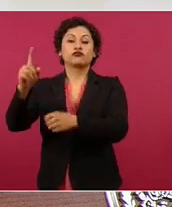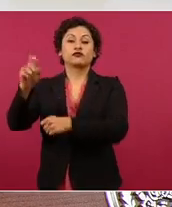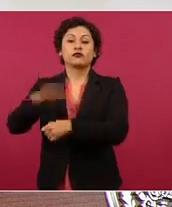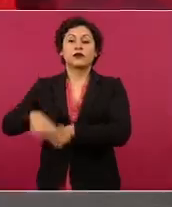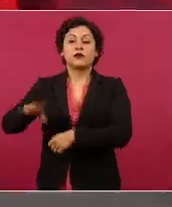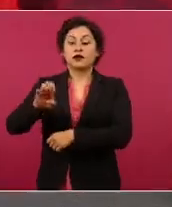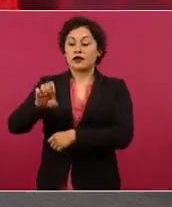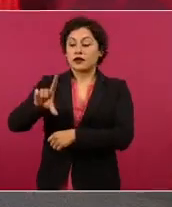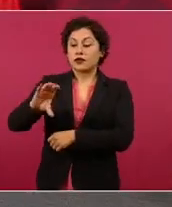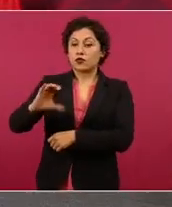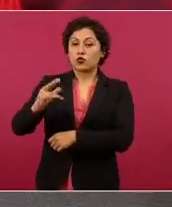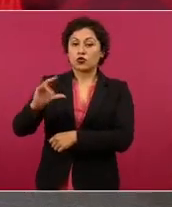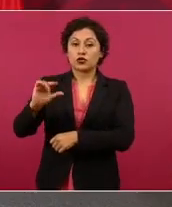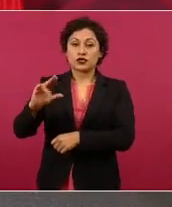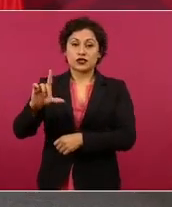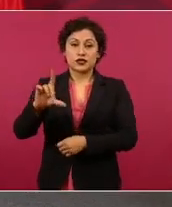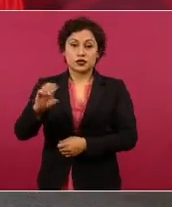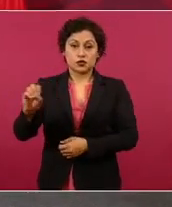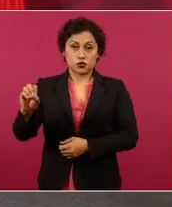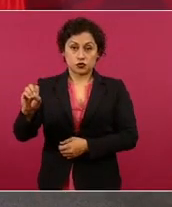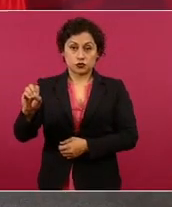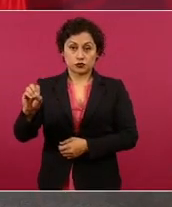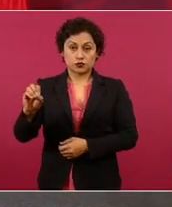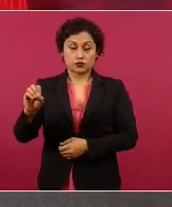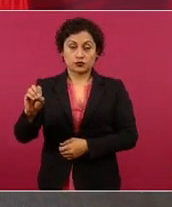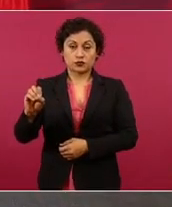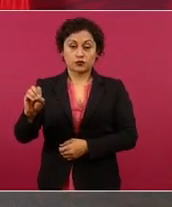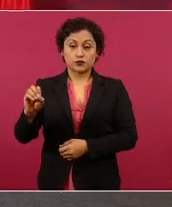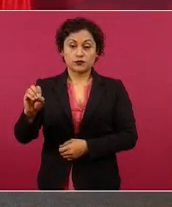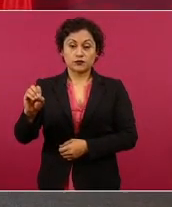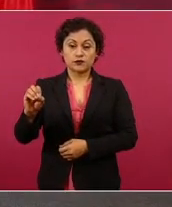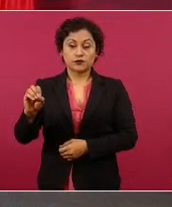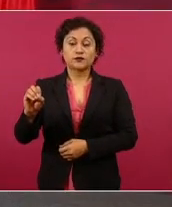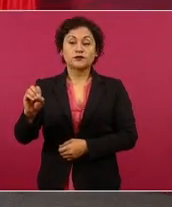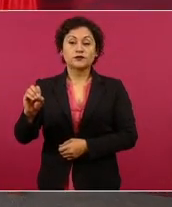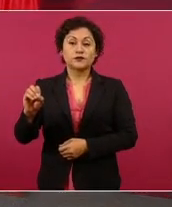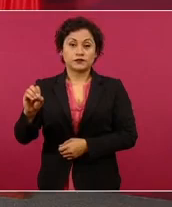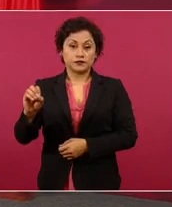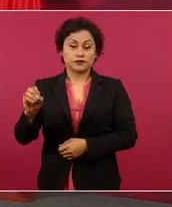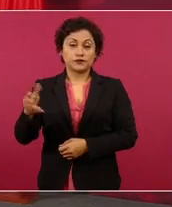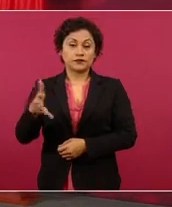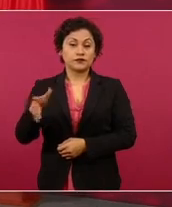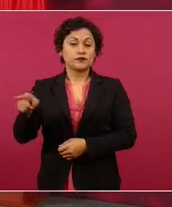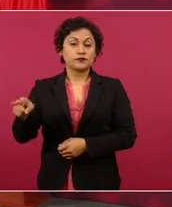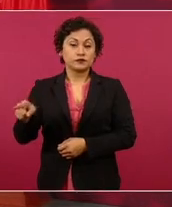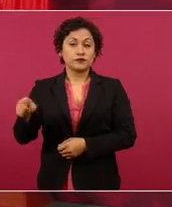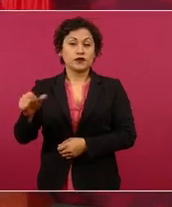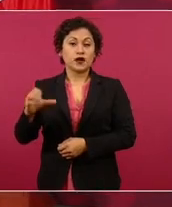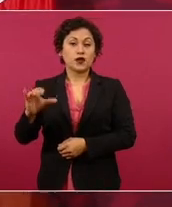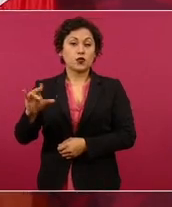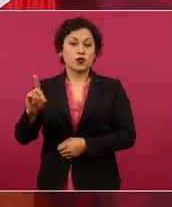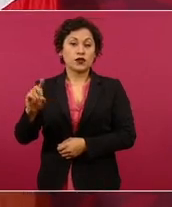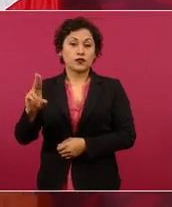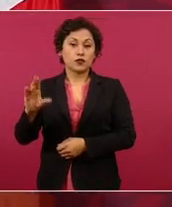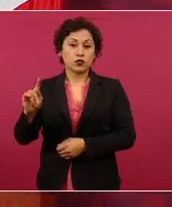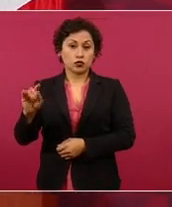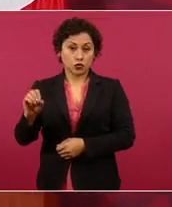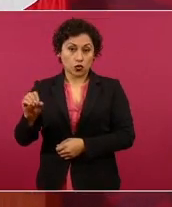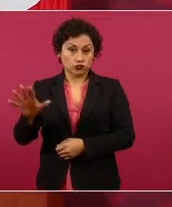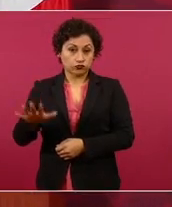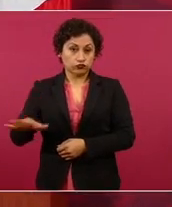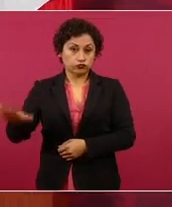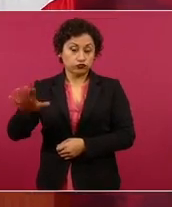también por el acueducto del Cuchillo a Monterrey, que no vuelva a